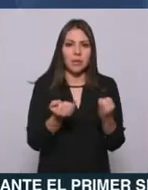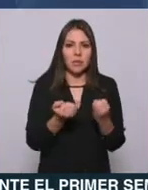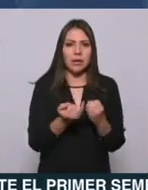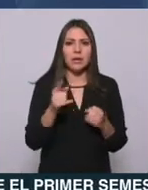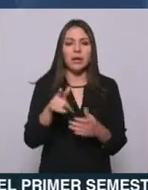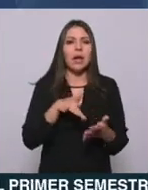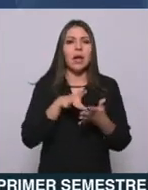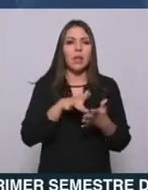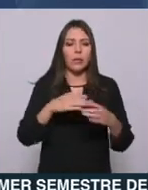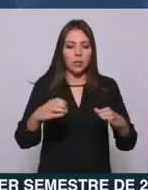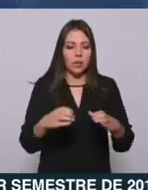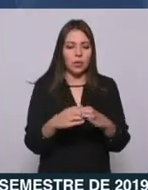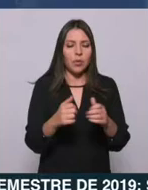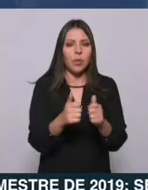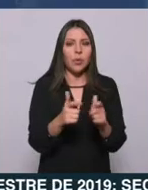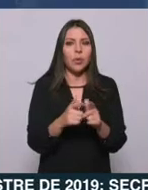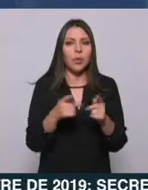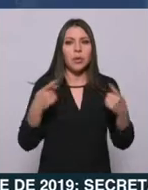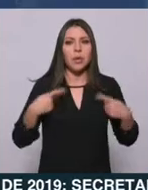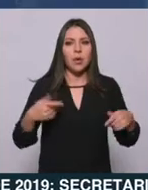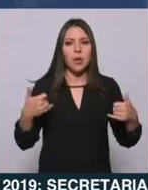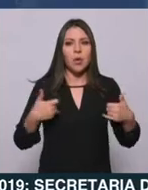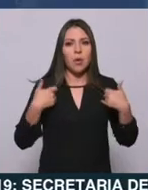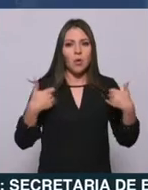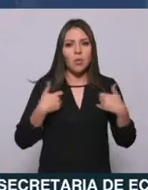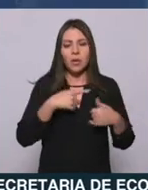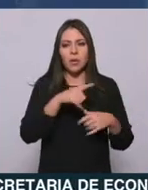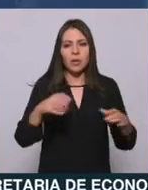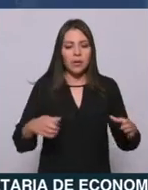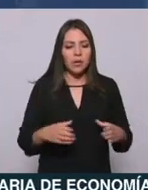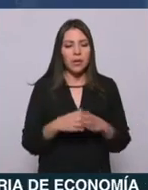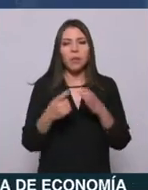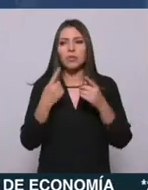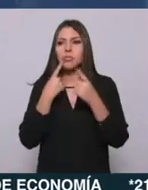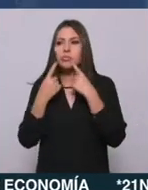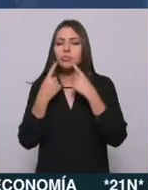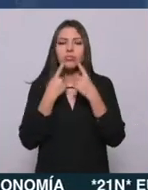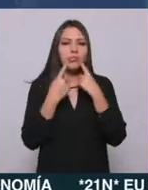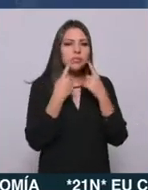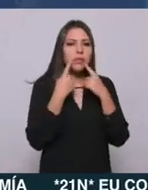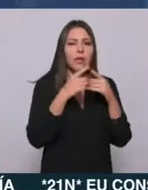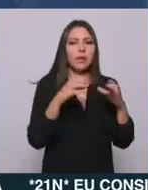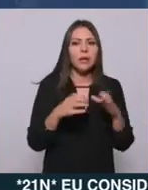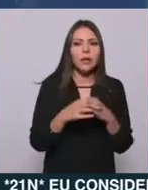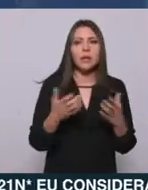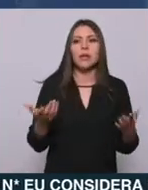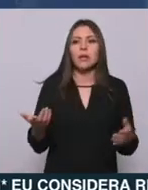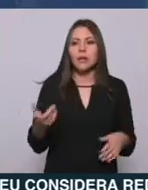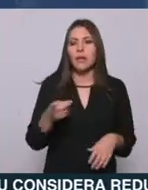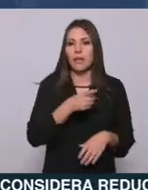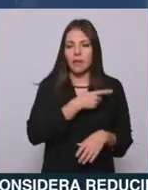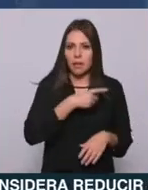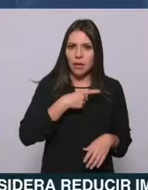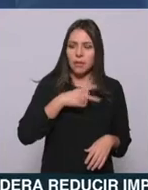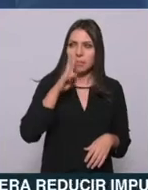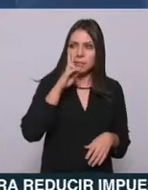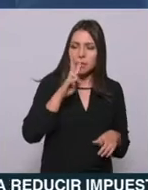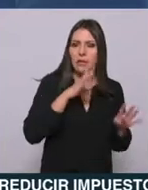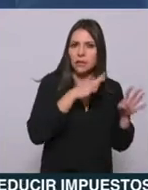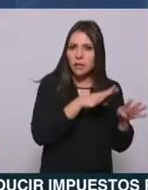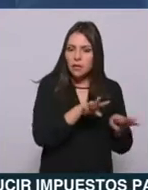personas jóvenes, ¿no? Que estamos colocando esta discusión en el debate público también, ¿no? De decir, oigan, volteen a ver porque está